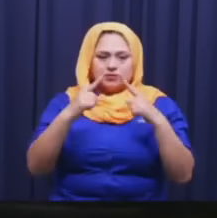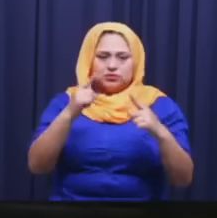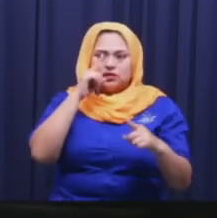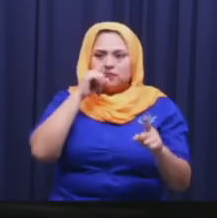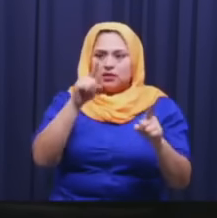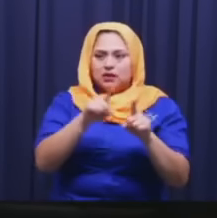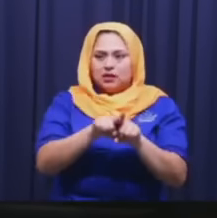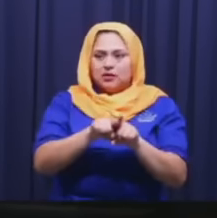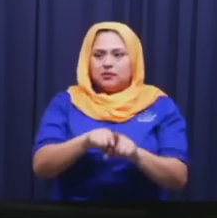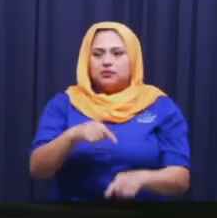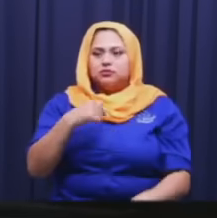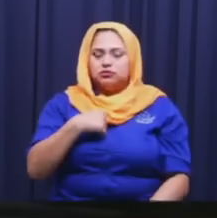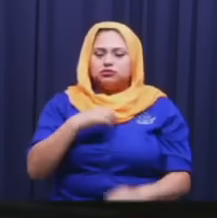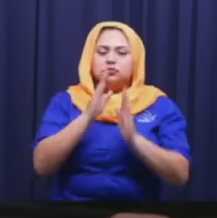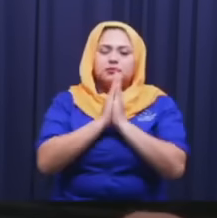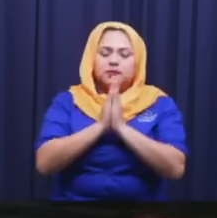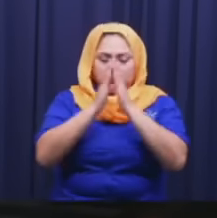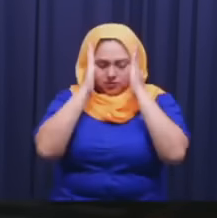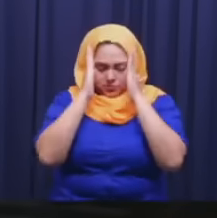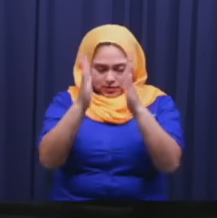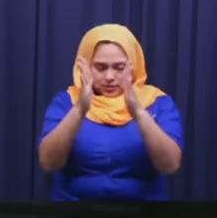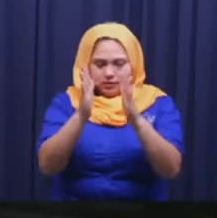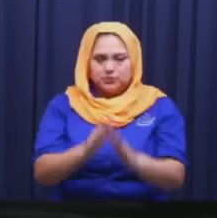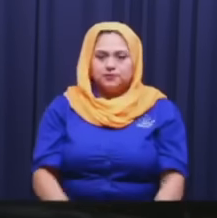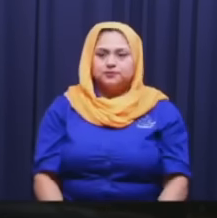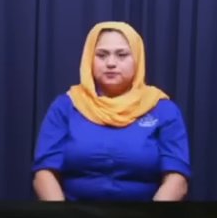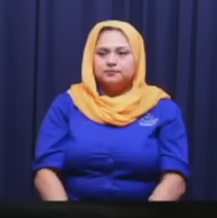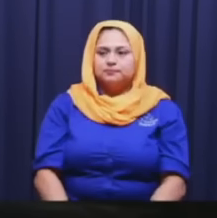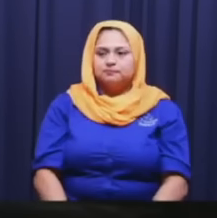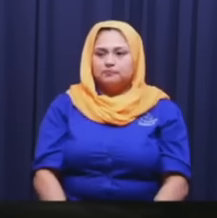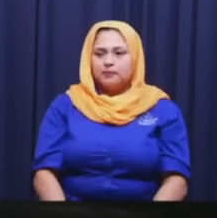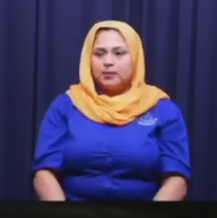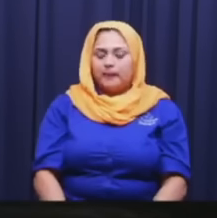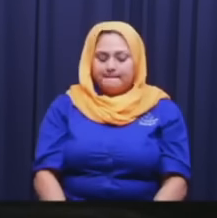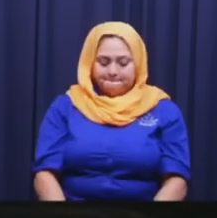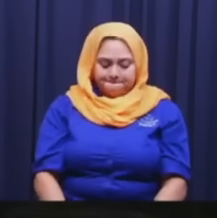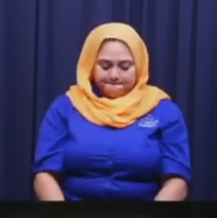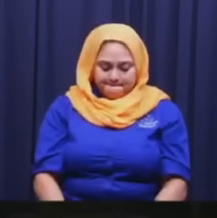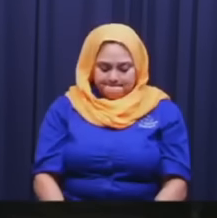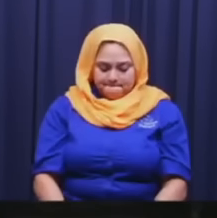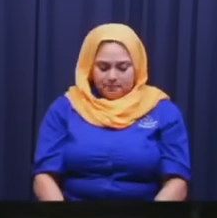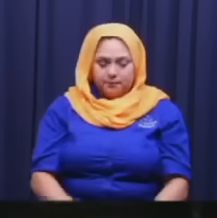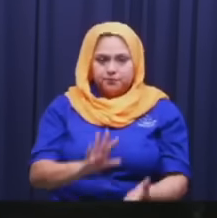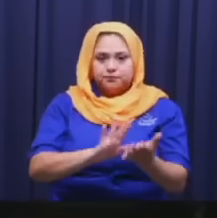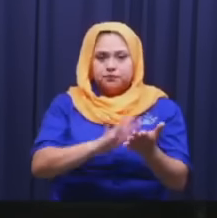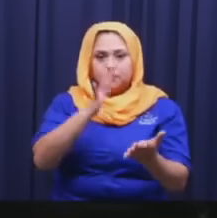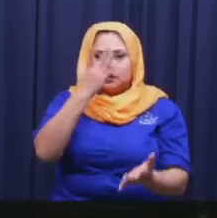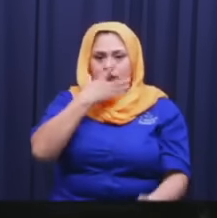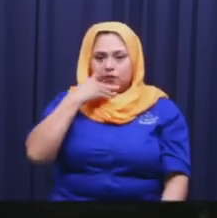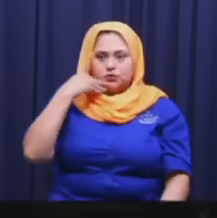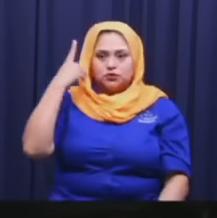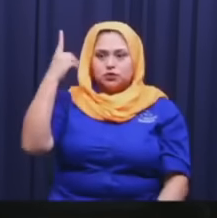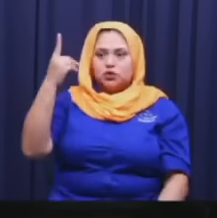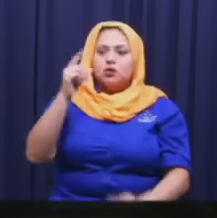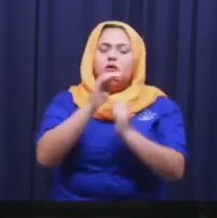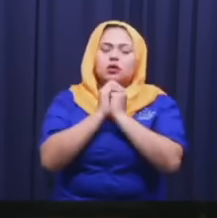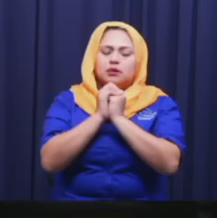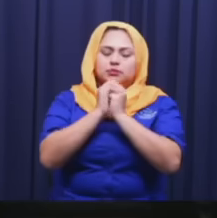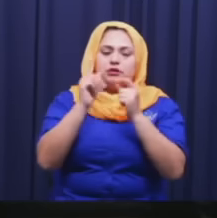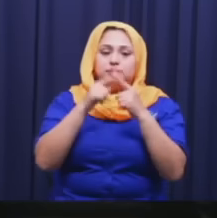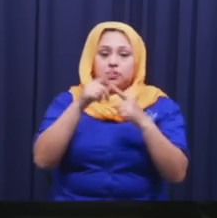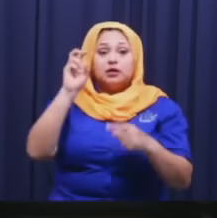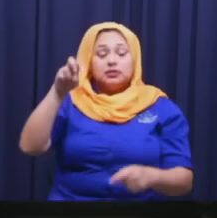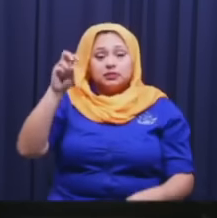importante. Le ruego, por favor, que atendamos también estas peticiones. Gloria a Dios. Vamos a orar por